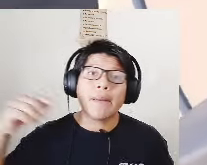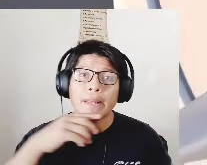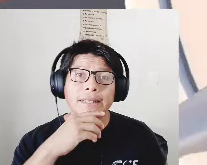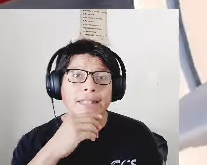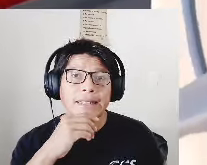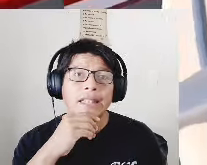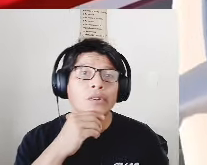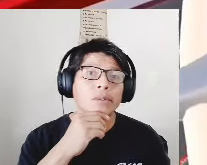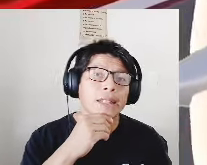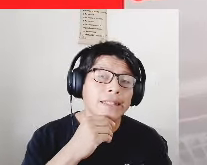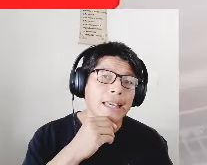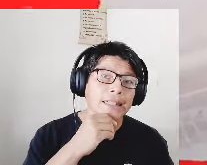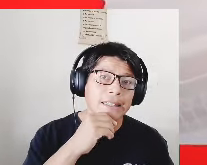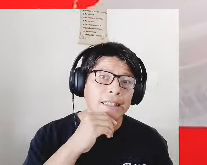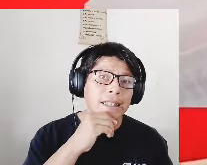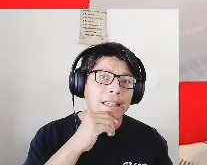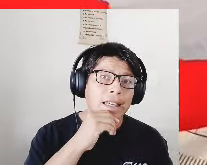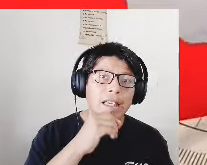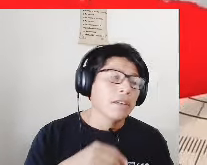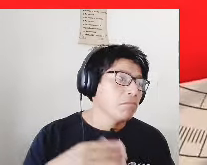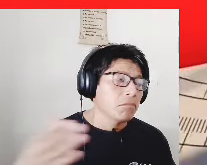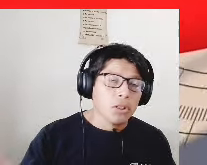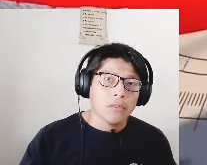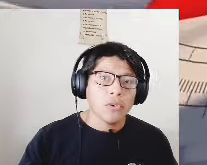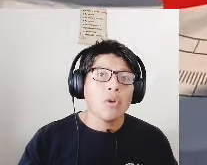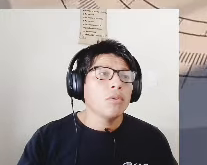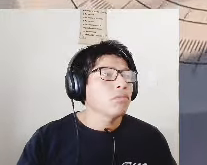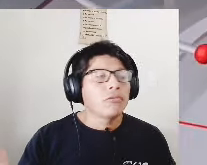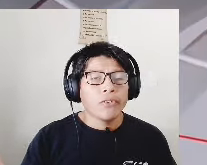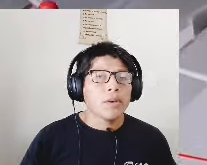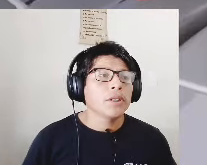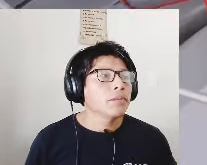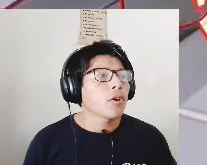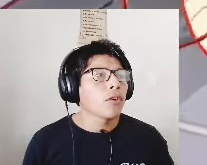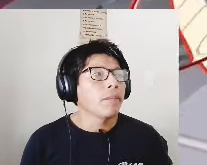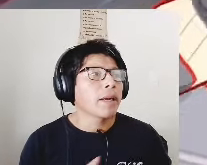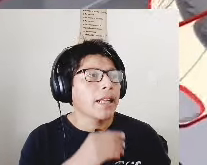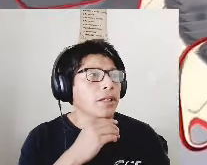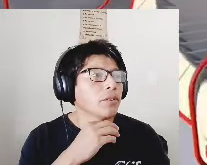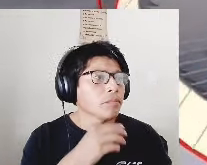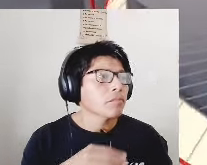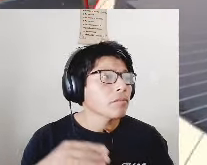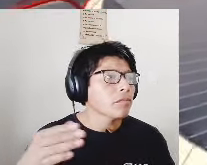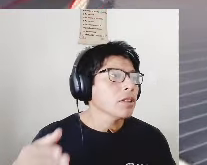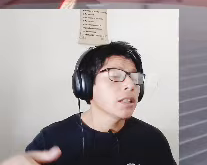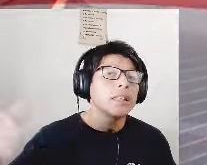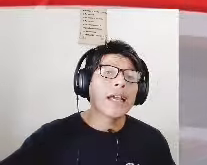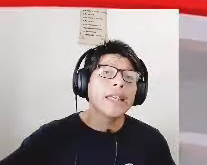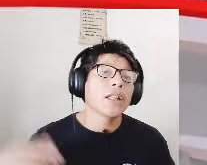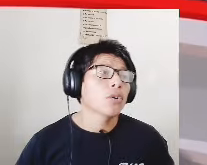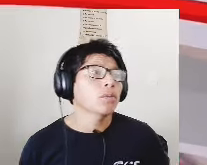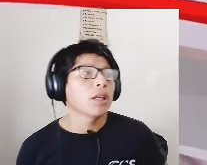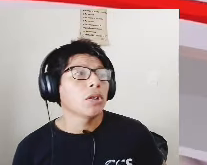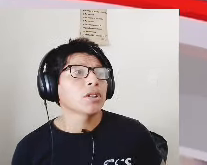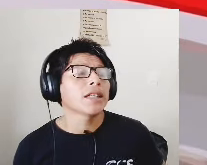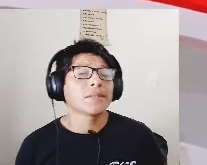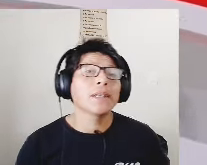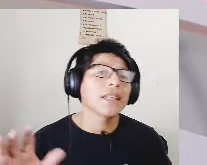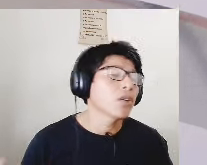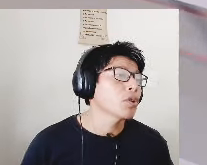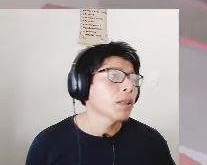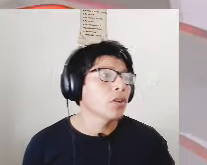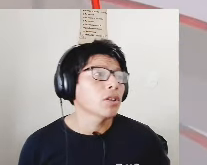para la presidencia en 2006, robo, fraude, con Felipe Calderón, y de ahí en